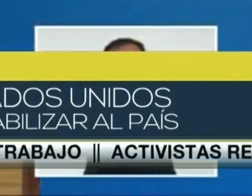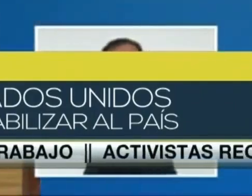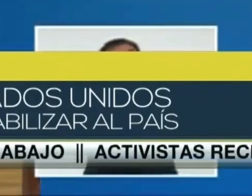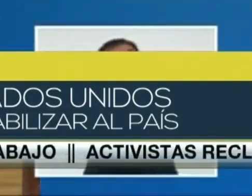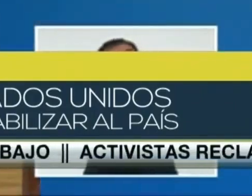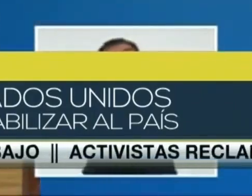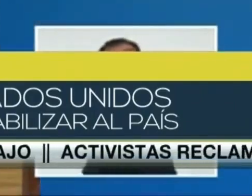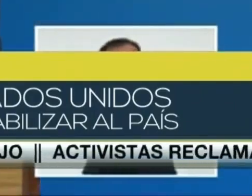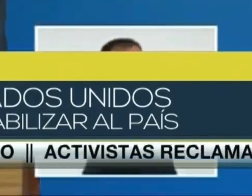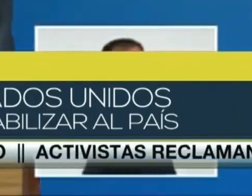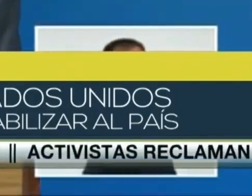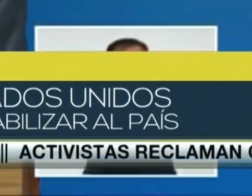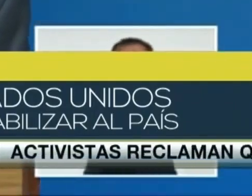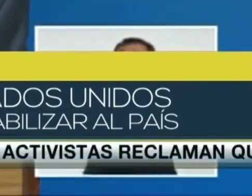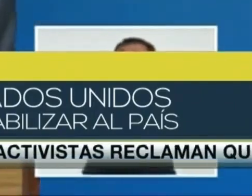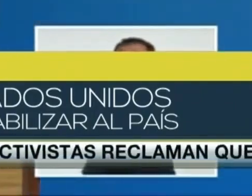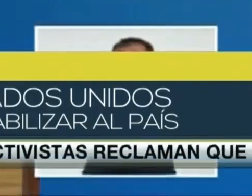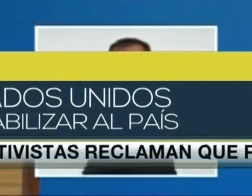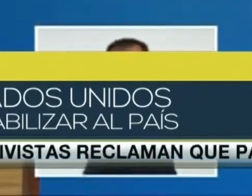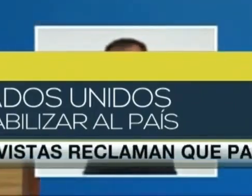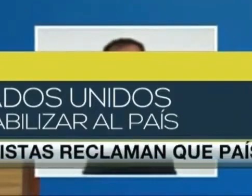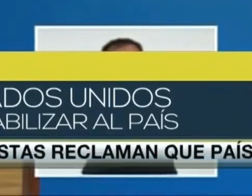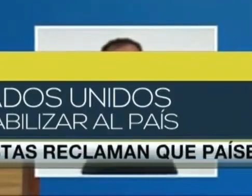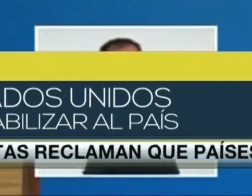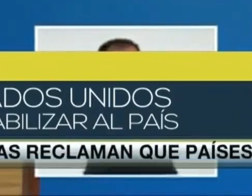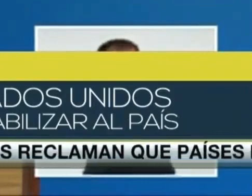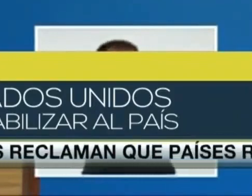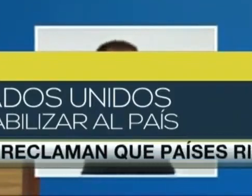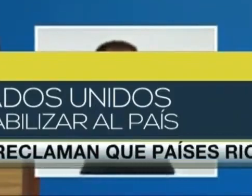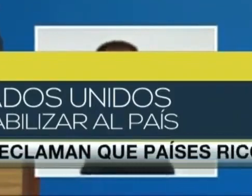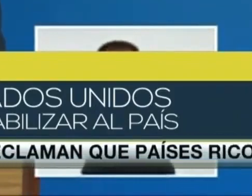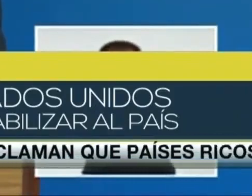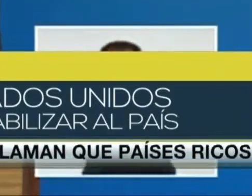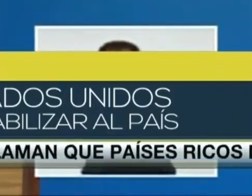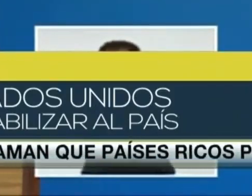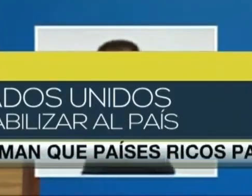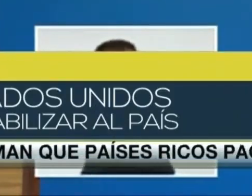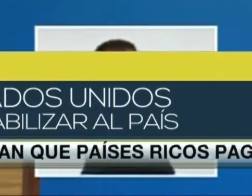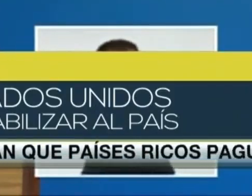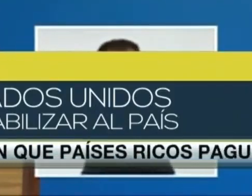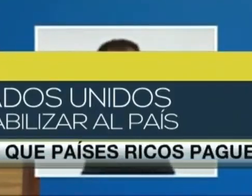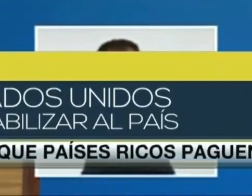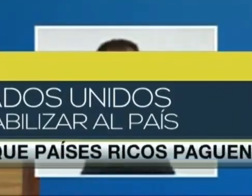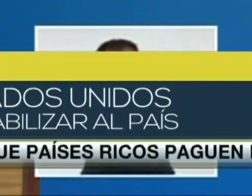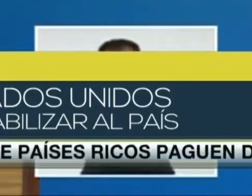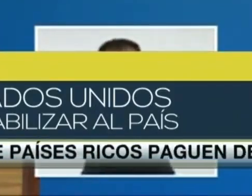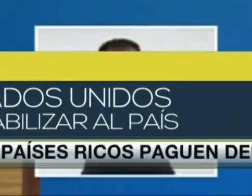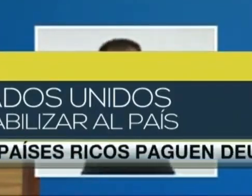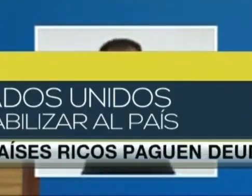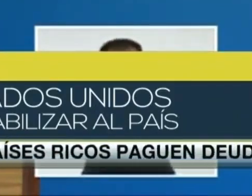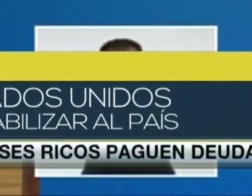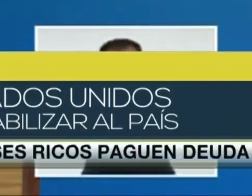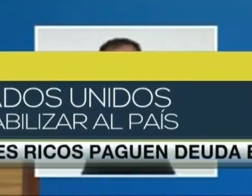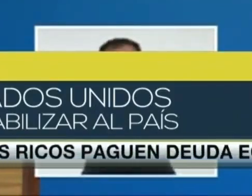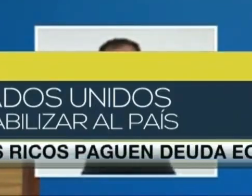sin las garantías de debido proceso. Lo dije más de una vez en mis